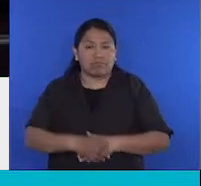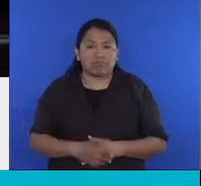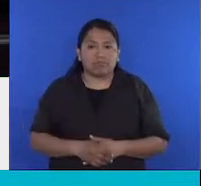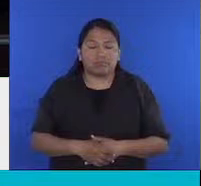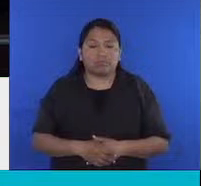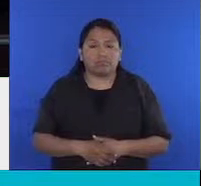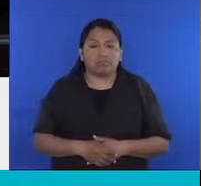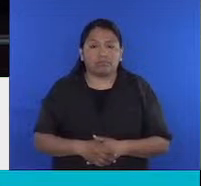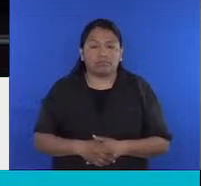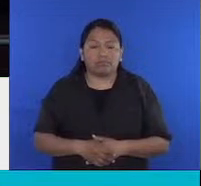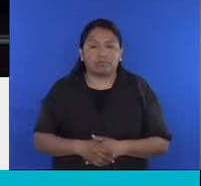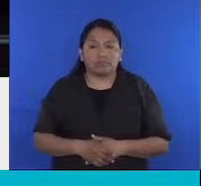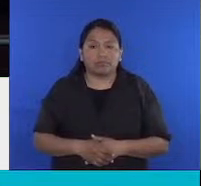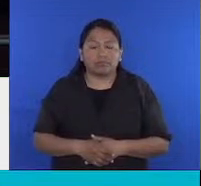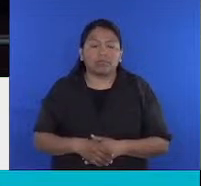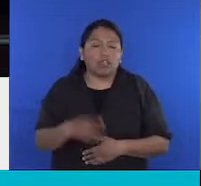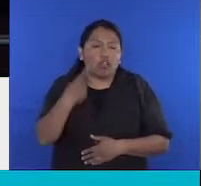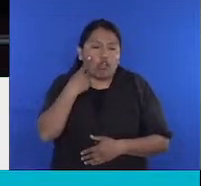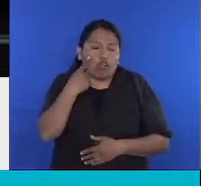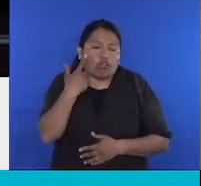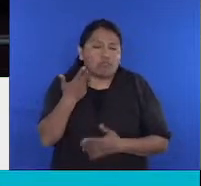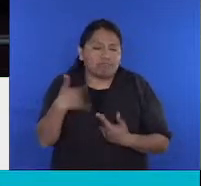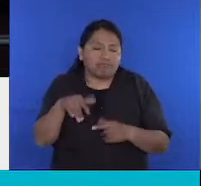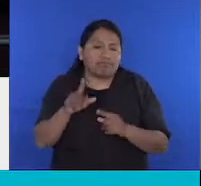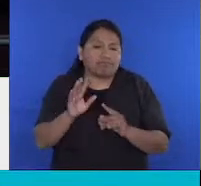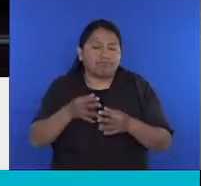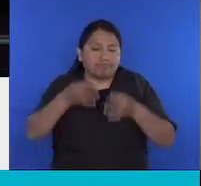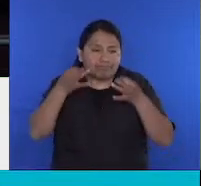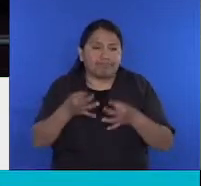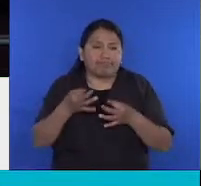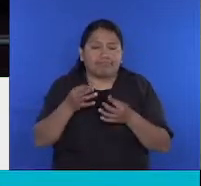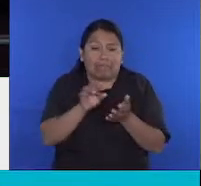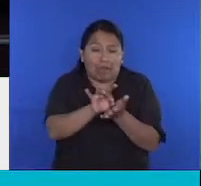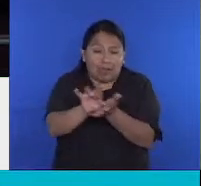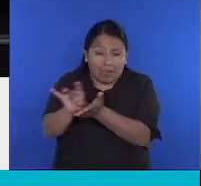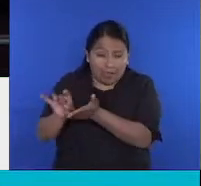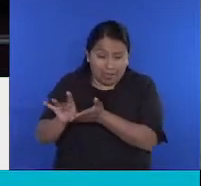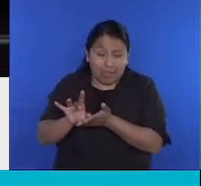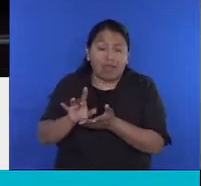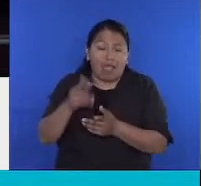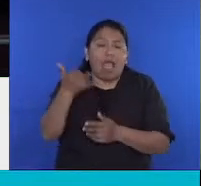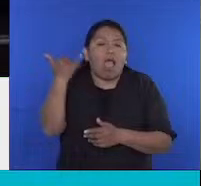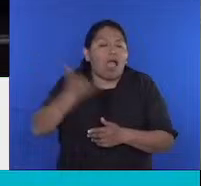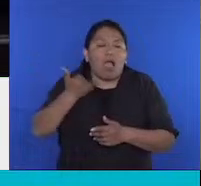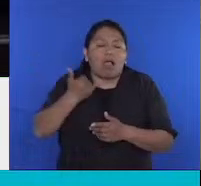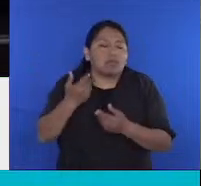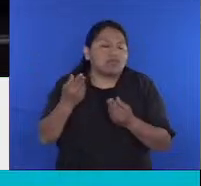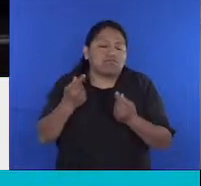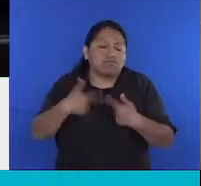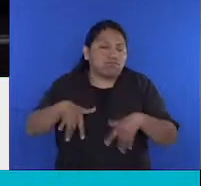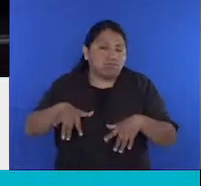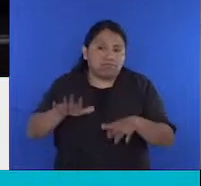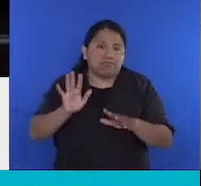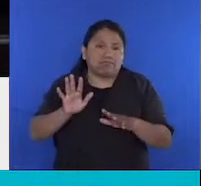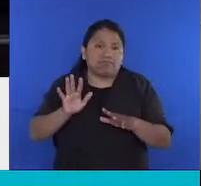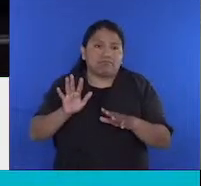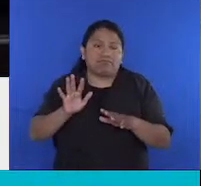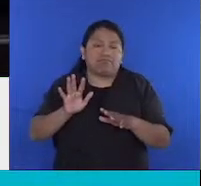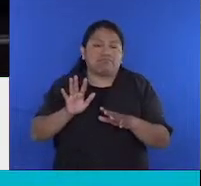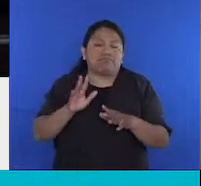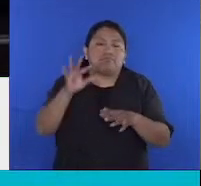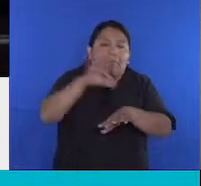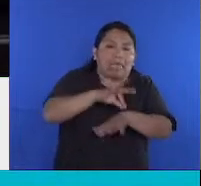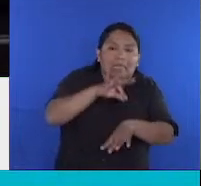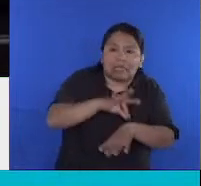conozco de primera mano que efectivamente entre los despidos que se han producido hay muchos que corresponden a médicos, enfermeras, médicos